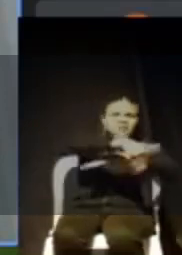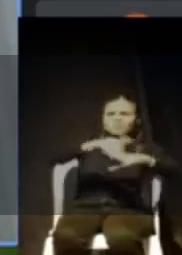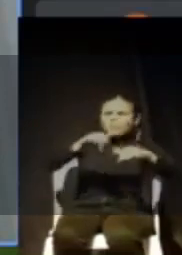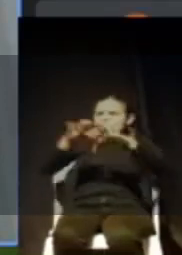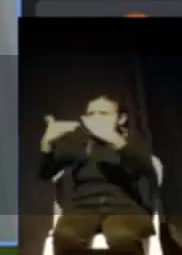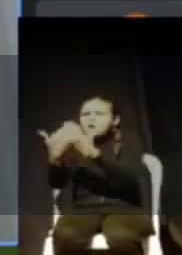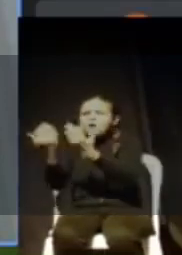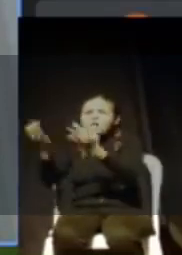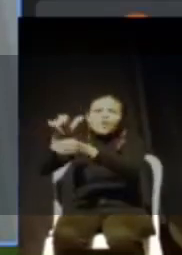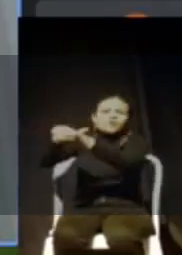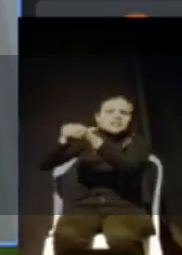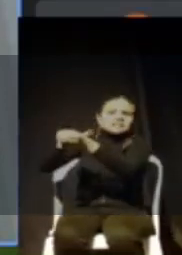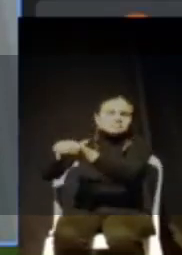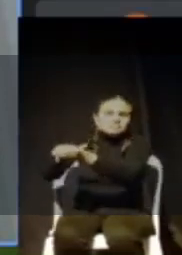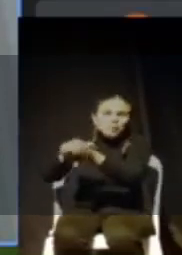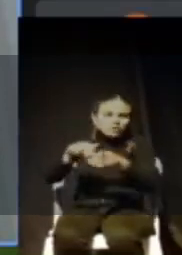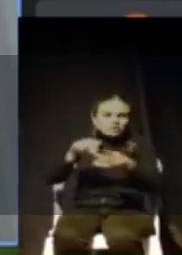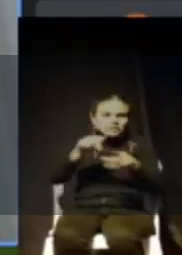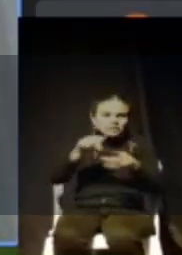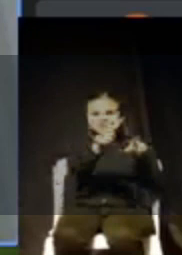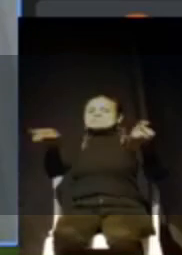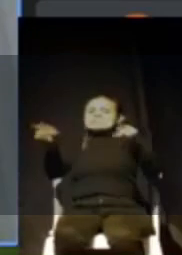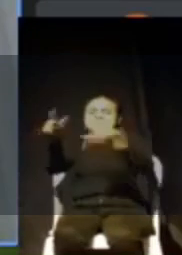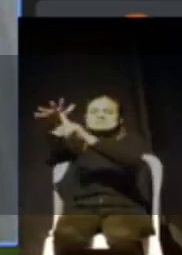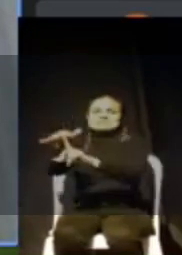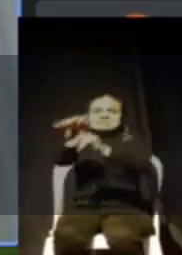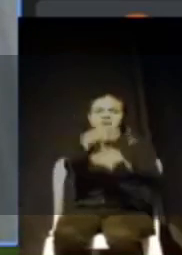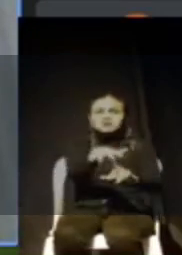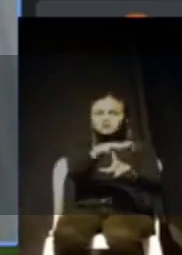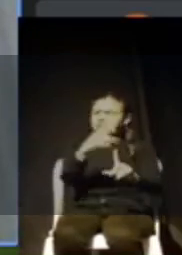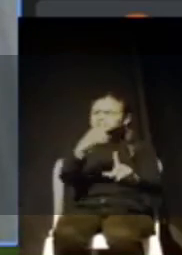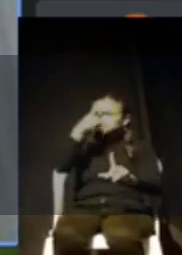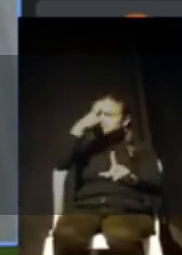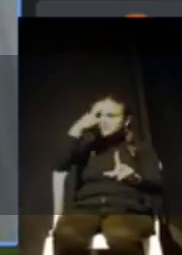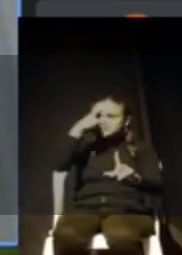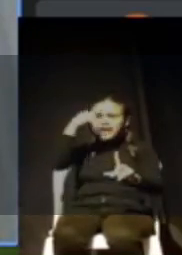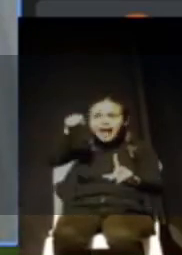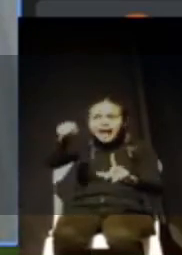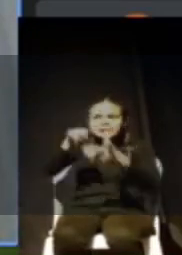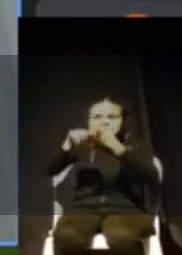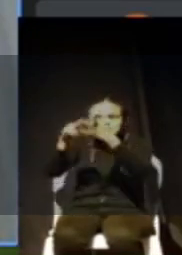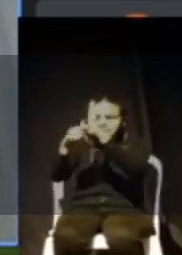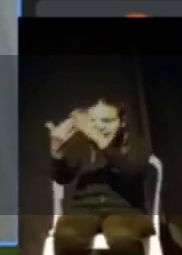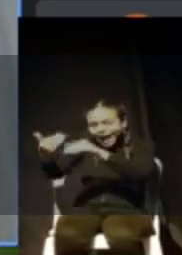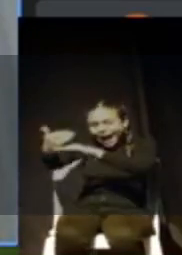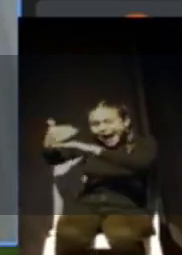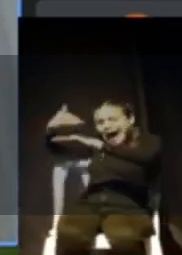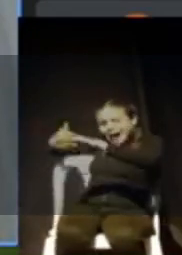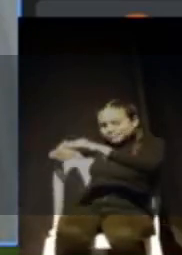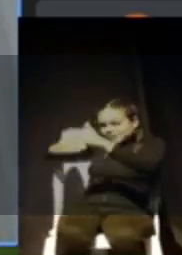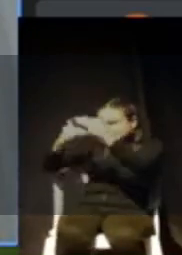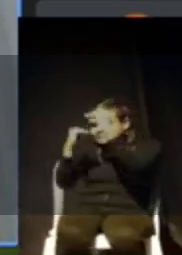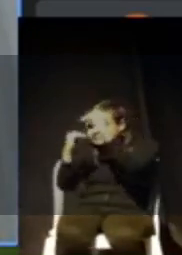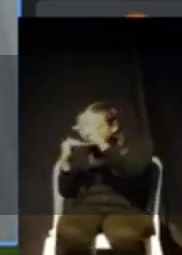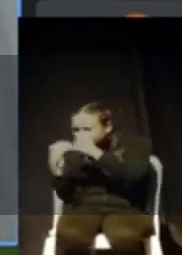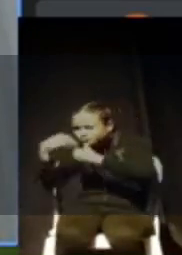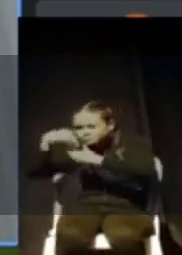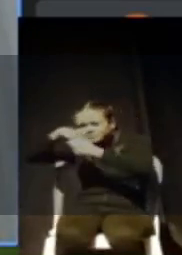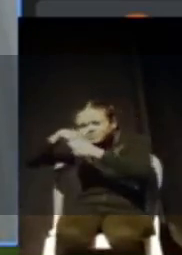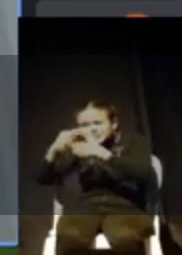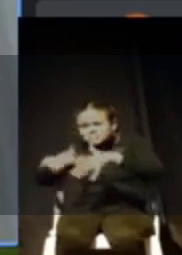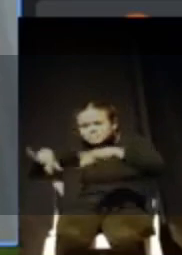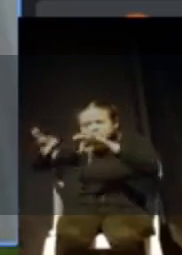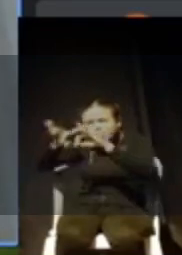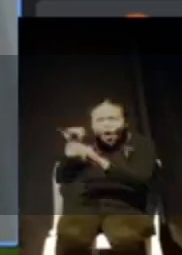violentos, son la capa superior de una estructura profunda con siglos de elaboración y refinamiento. Por